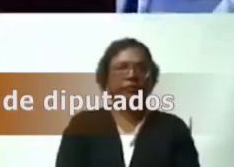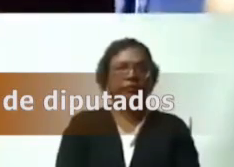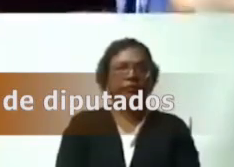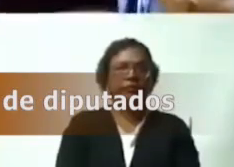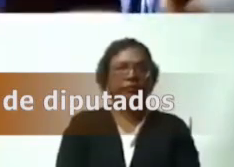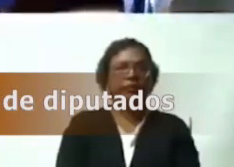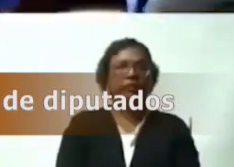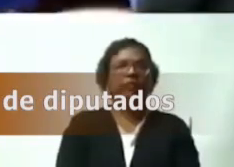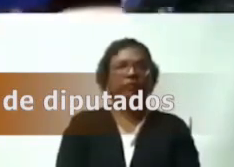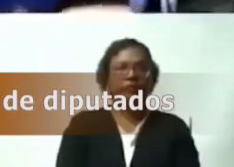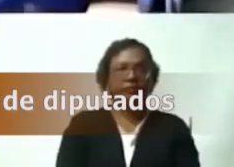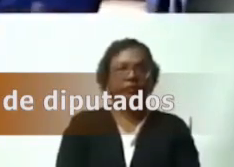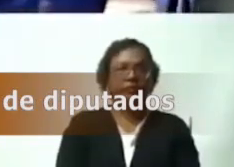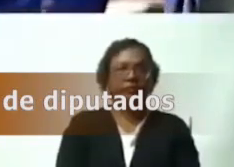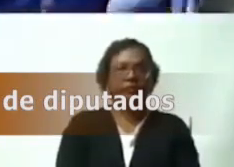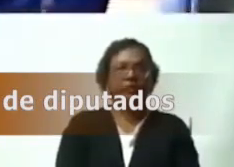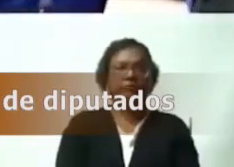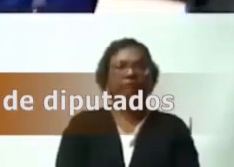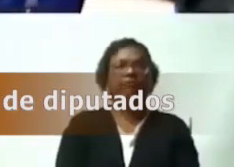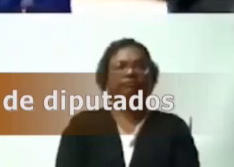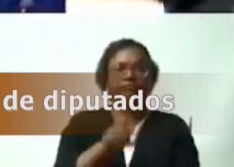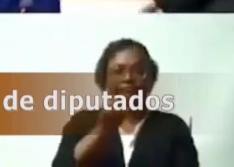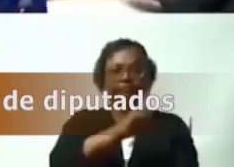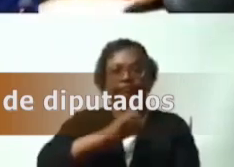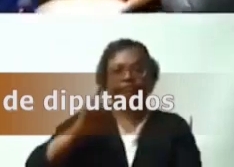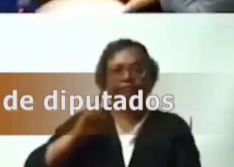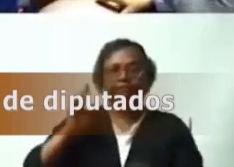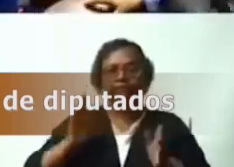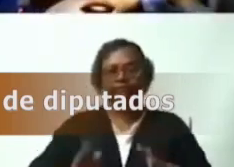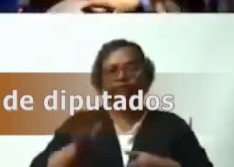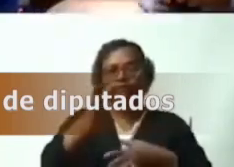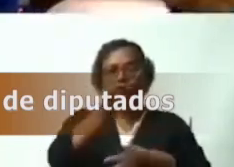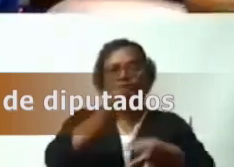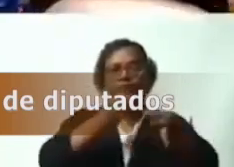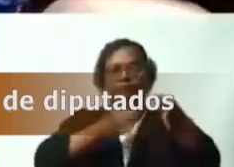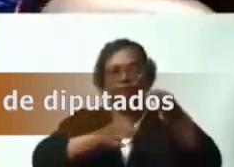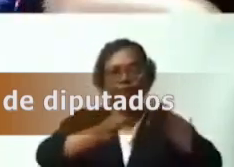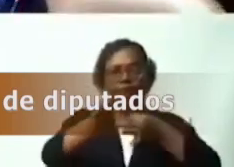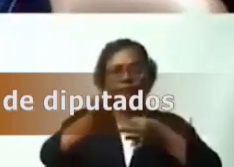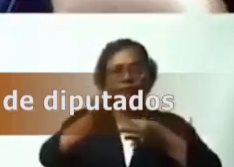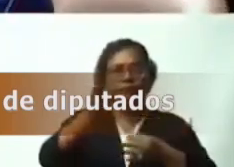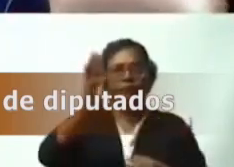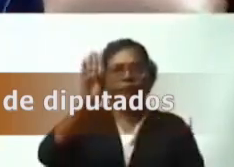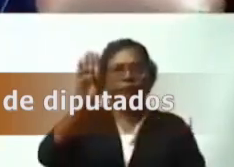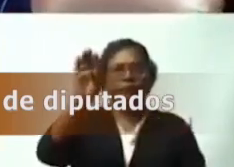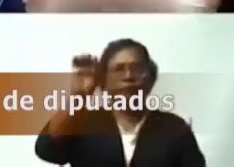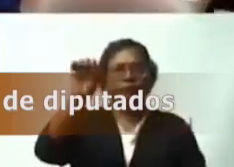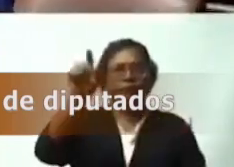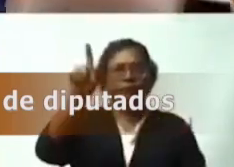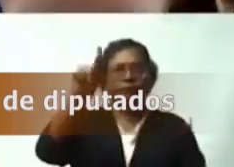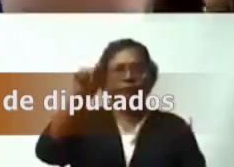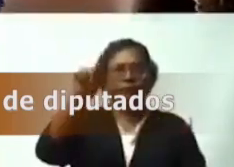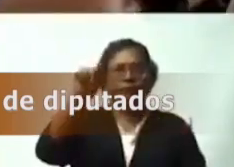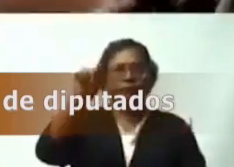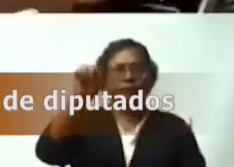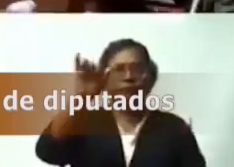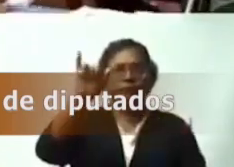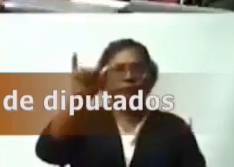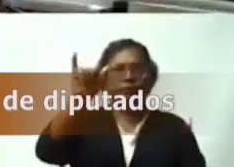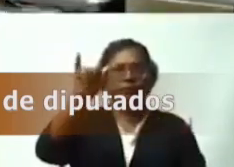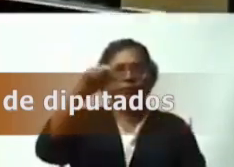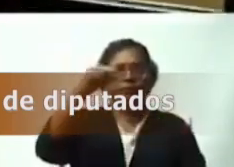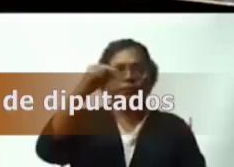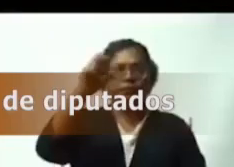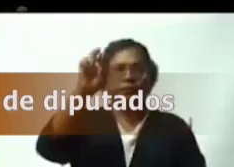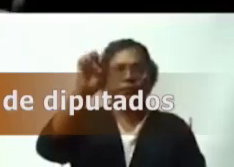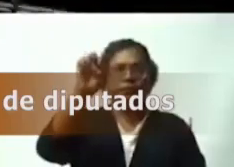el presidente de la cámara de diputados Alfredo Pacheco propuso ayer miércoles disminuir la cantidad de